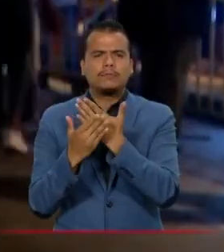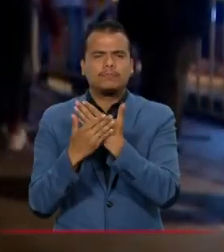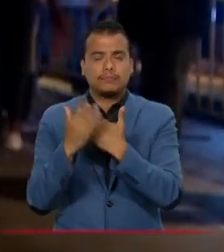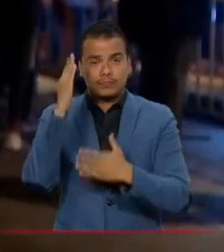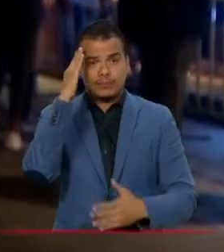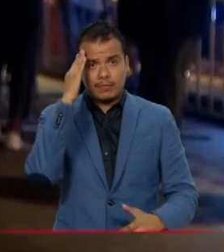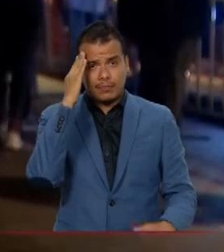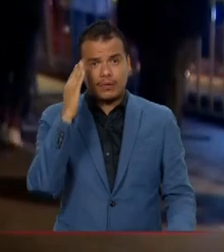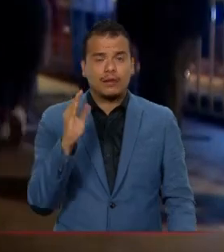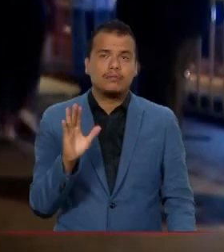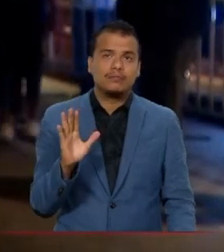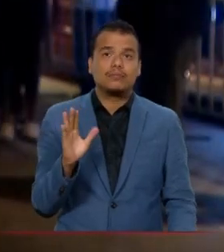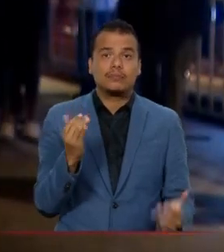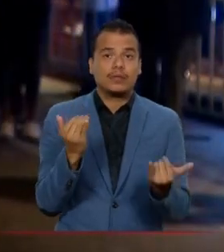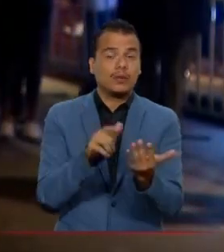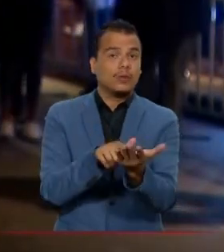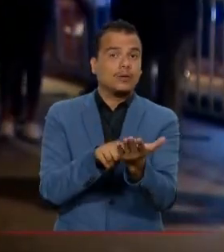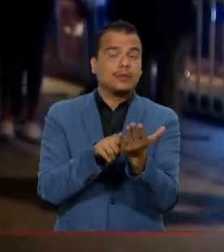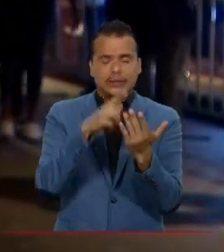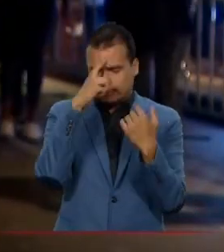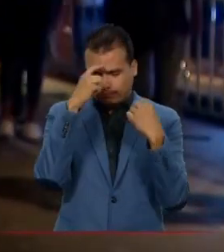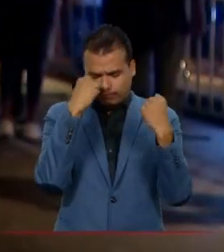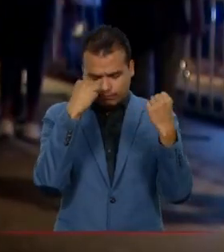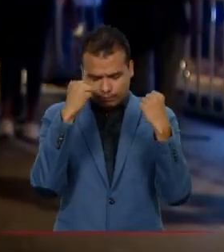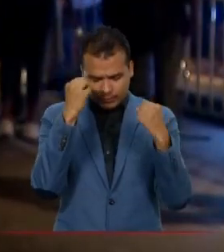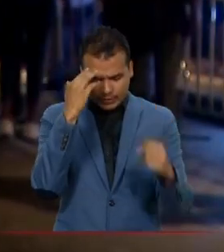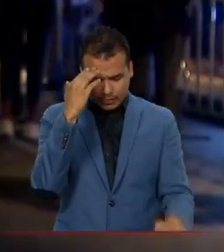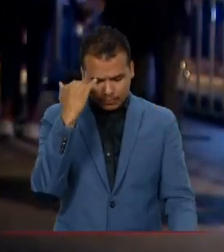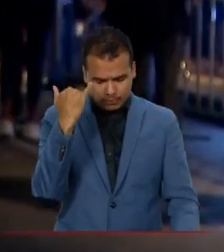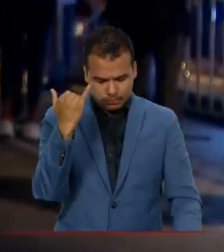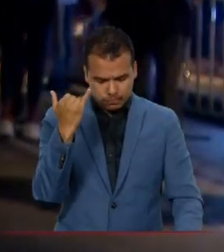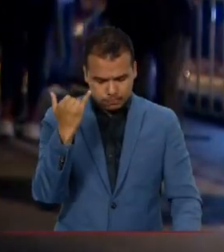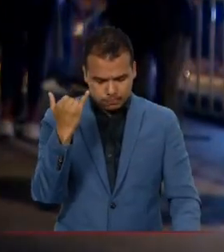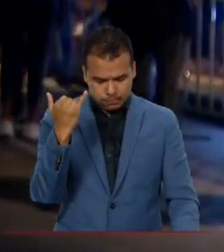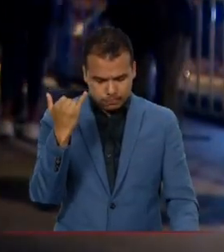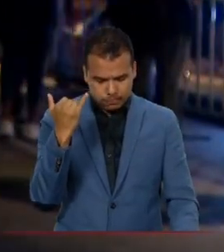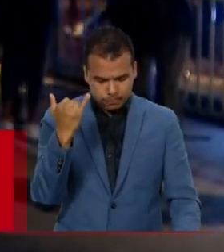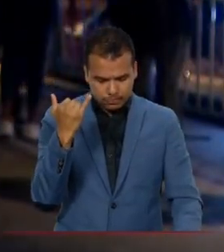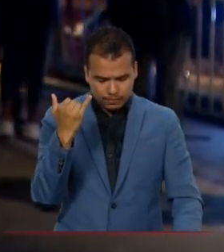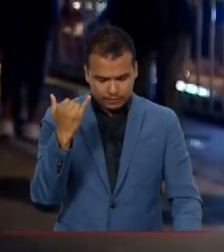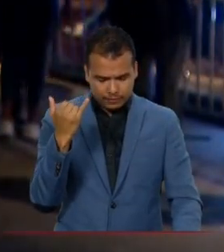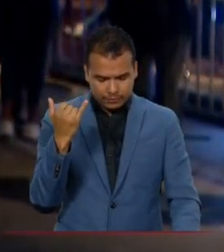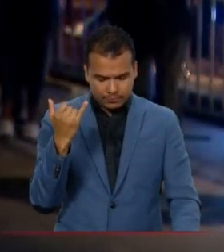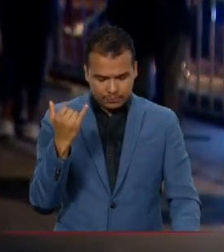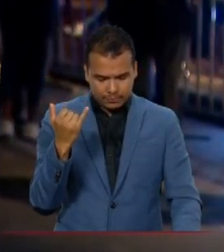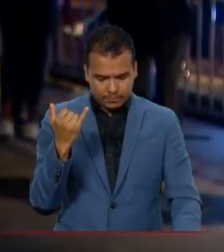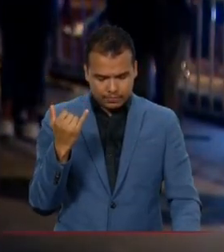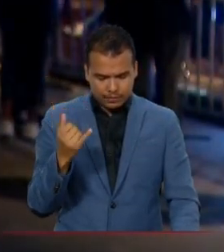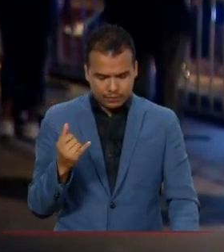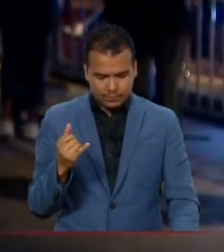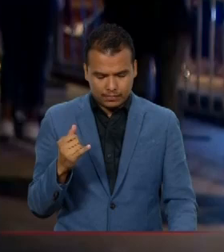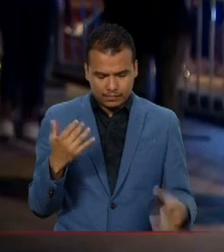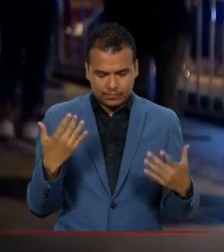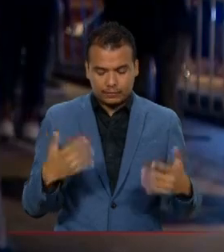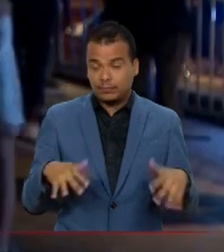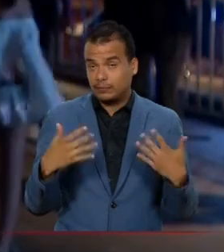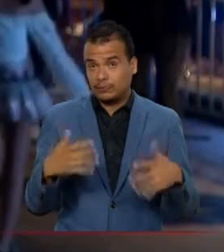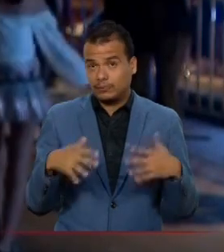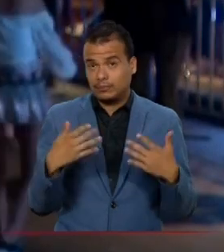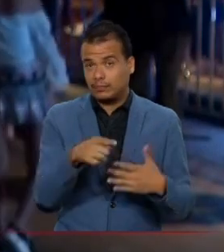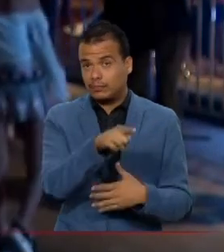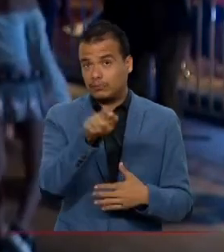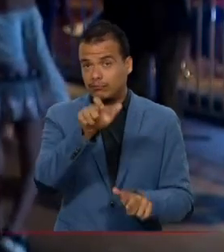hay suma preocupación por los más de 240 líderes ambientales que han sido asesinados aquí en